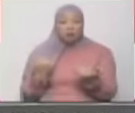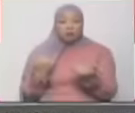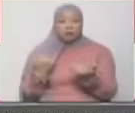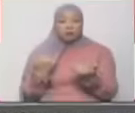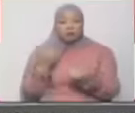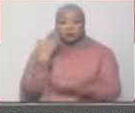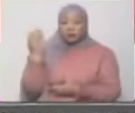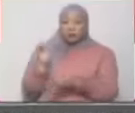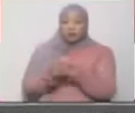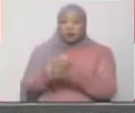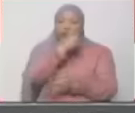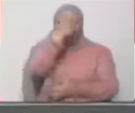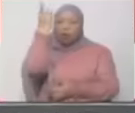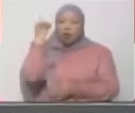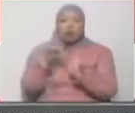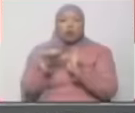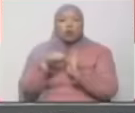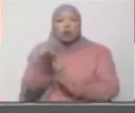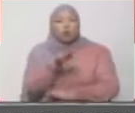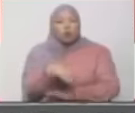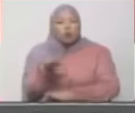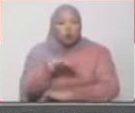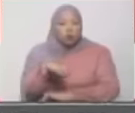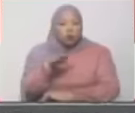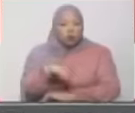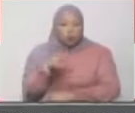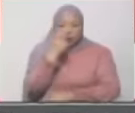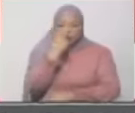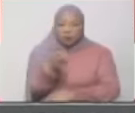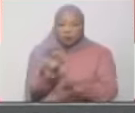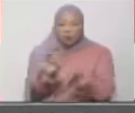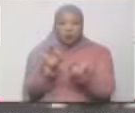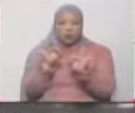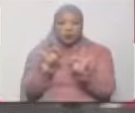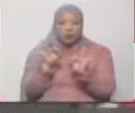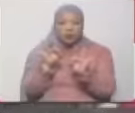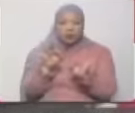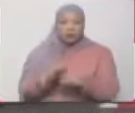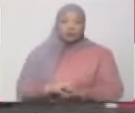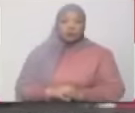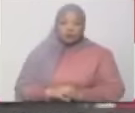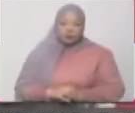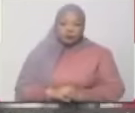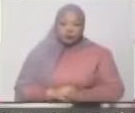Diosdado, ¿dónde está Diosdado? Diosdado, aquí está, invitado especial.